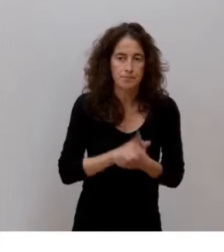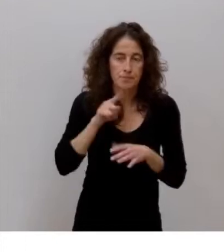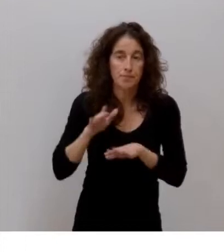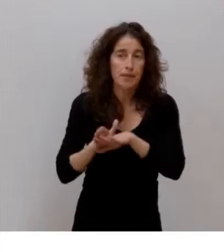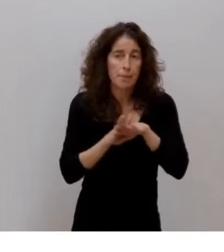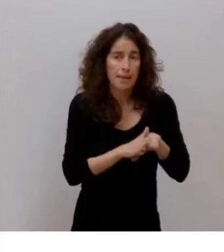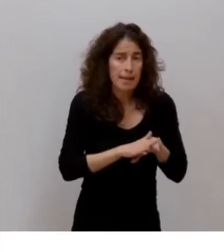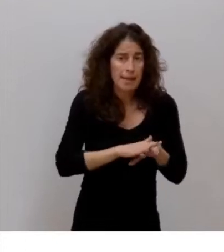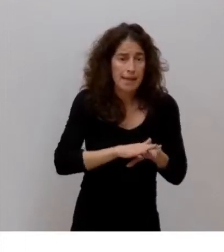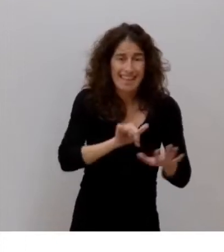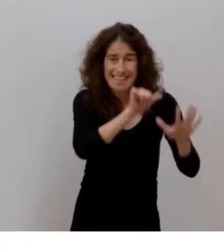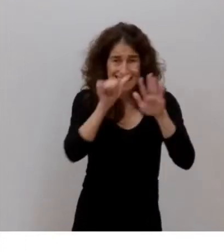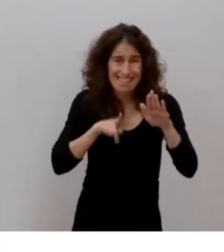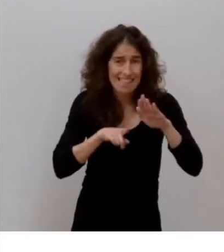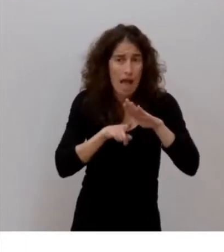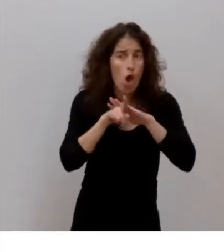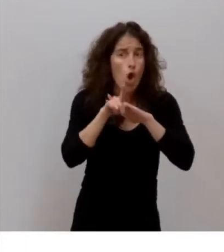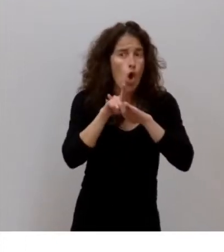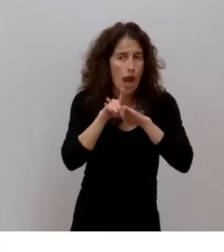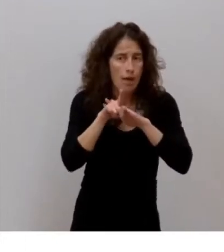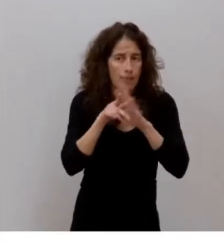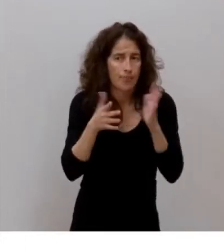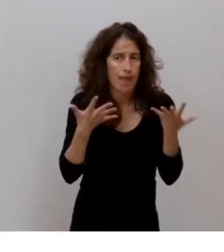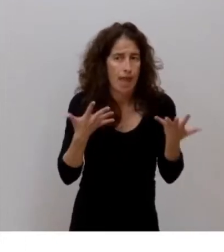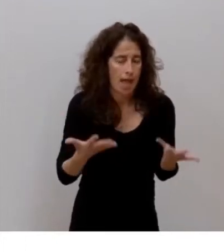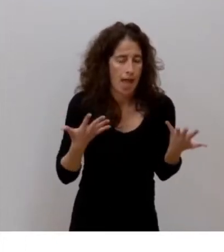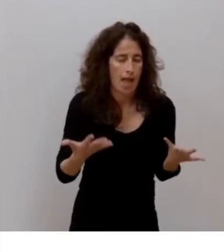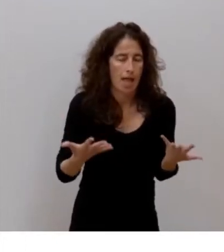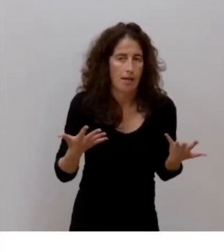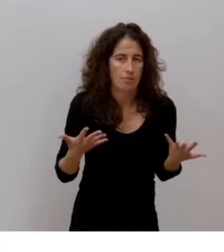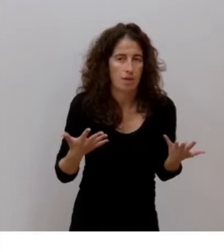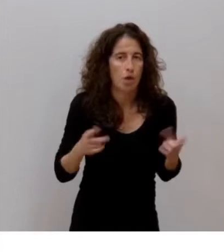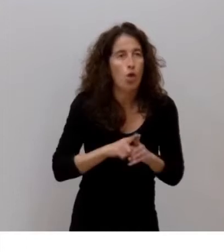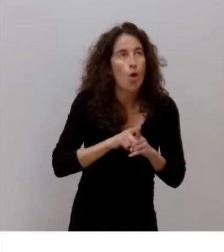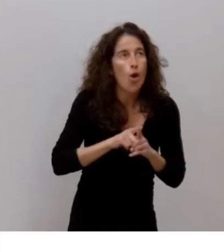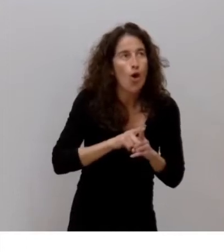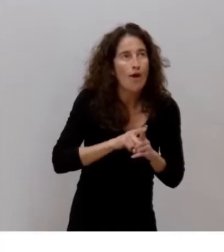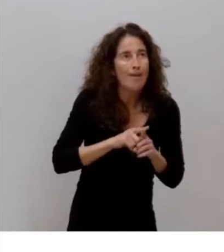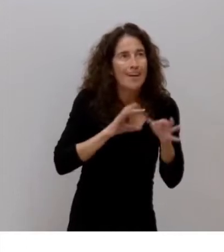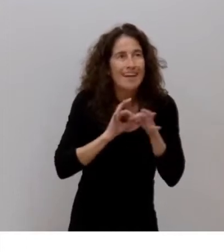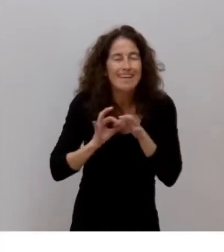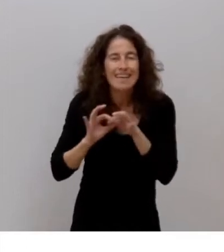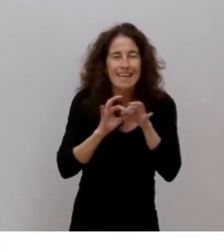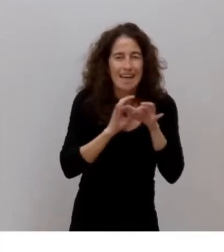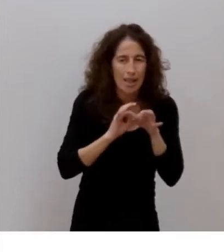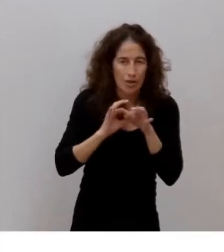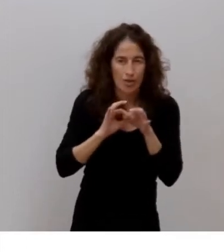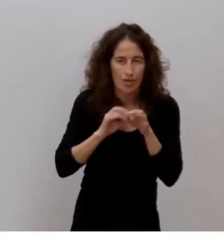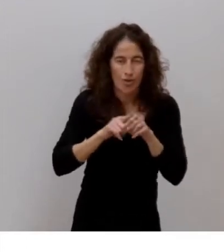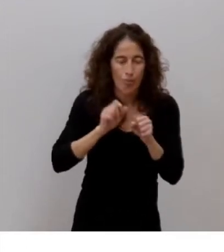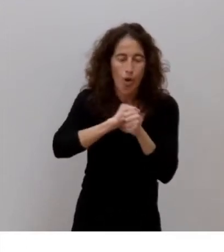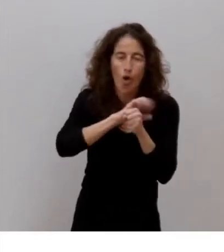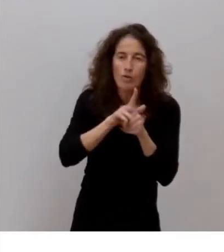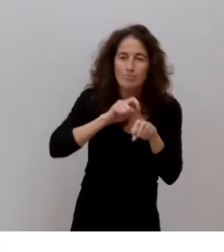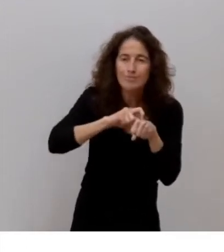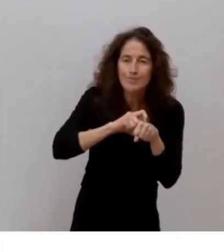esta ola que ahora está mayoritariamente relacionada con la circulación de la variante omicron es